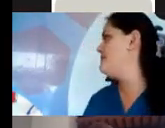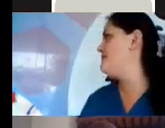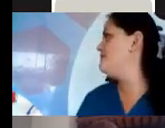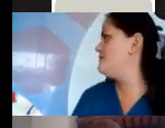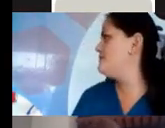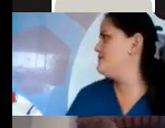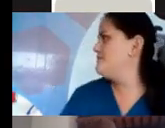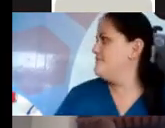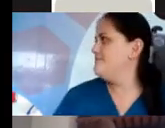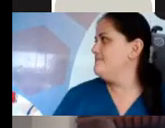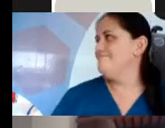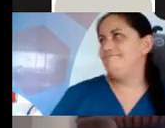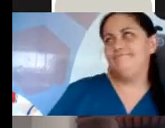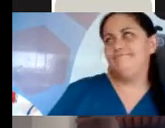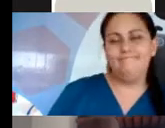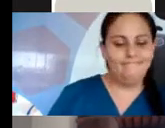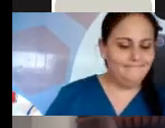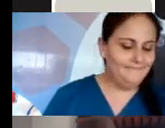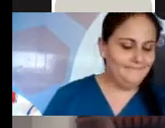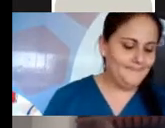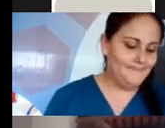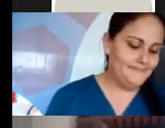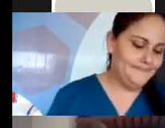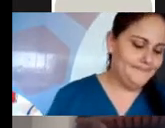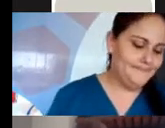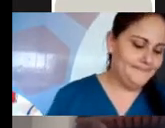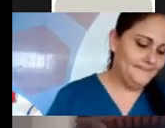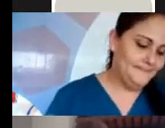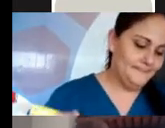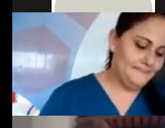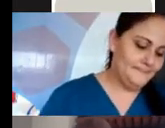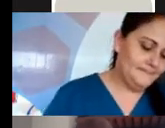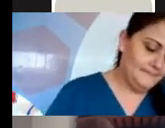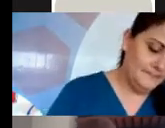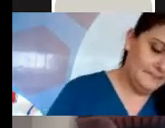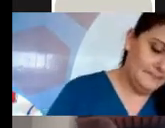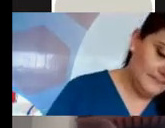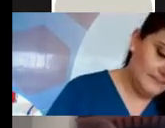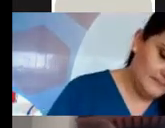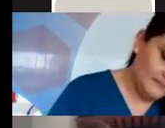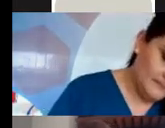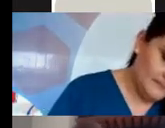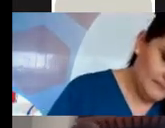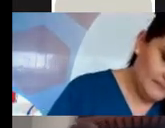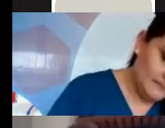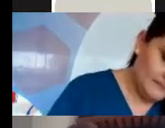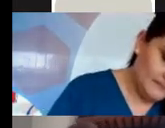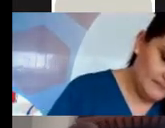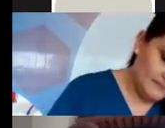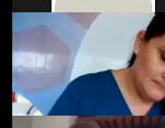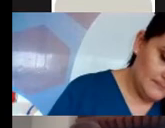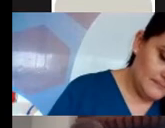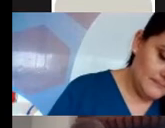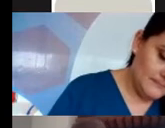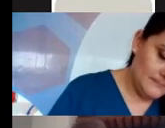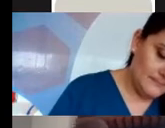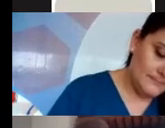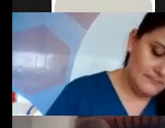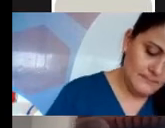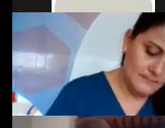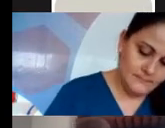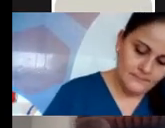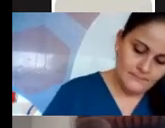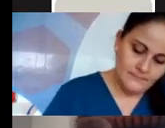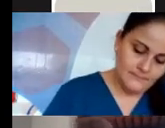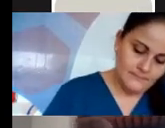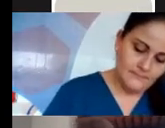cerrada. Tiene doble densidad el foam en la parte interior, no se ve. Y utilizamos generalmente 3 medidas: